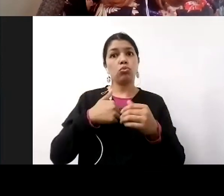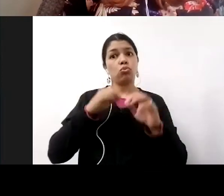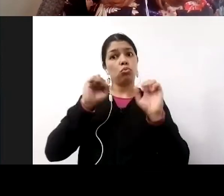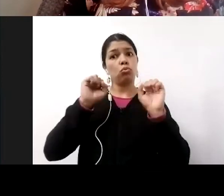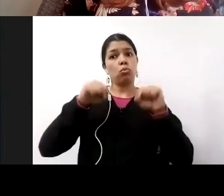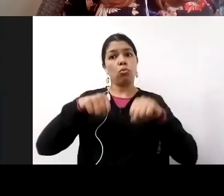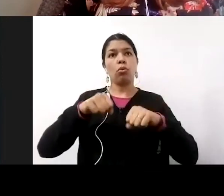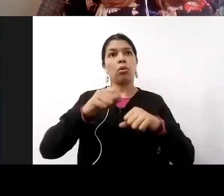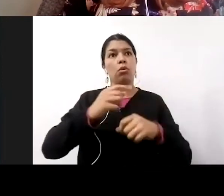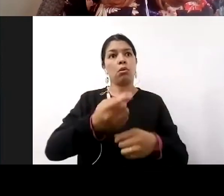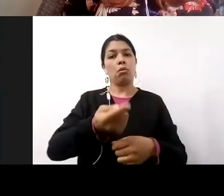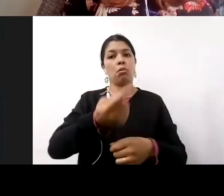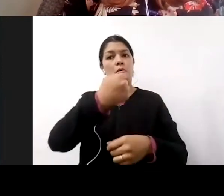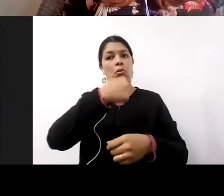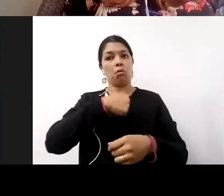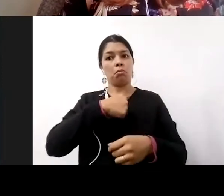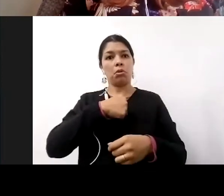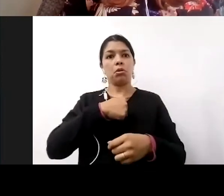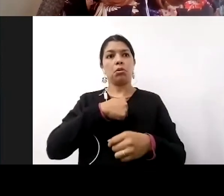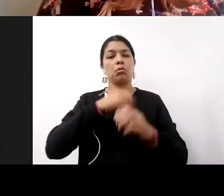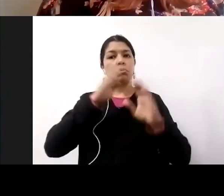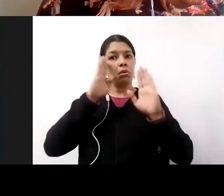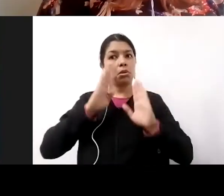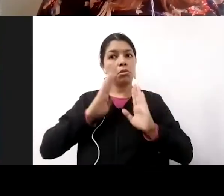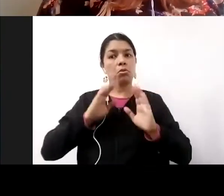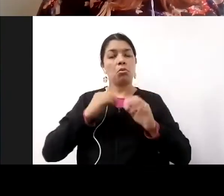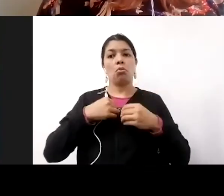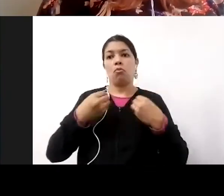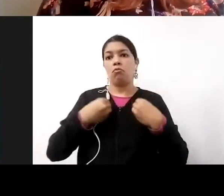de determinada manera.